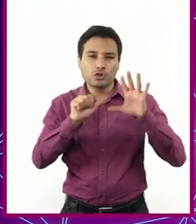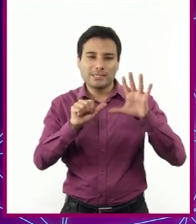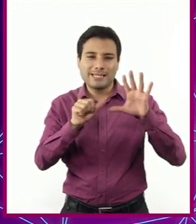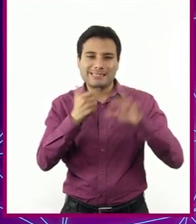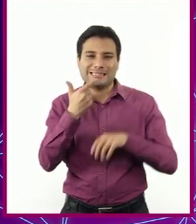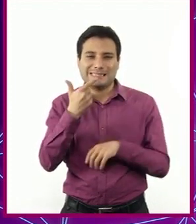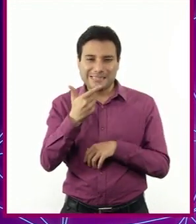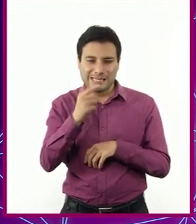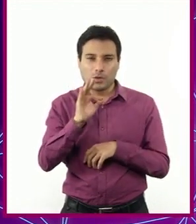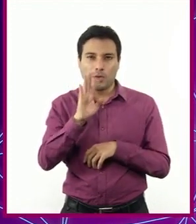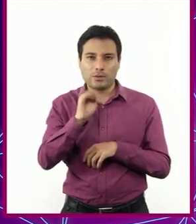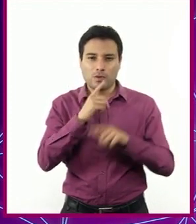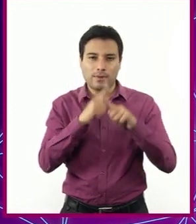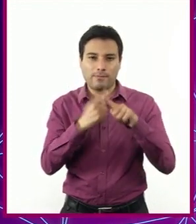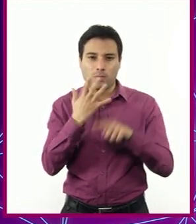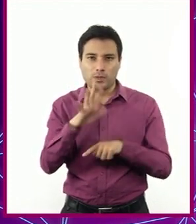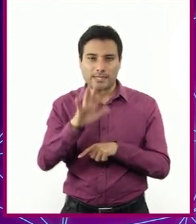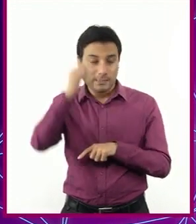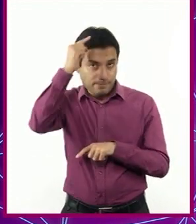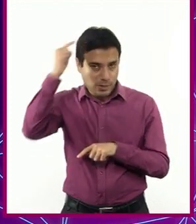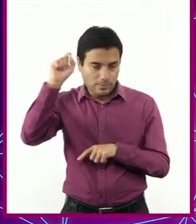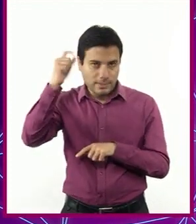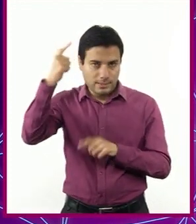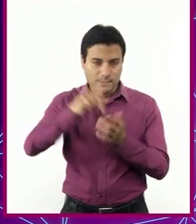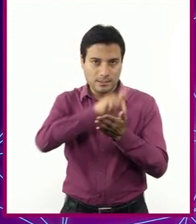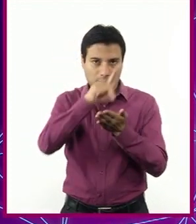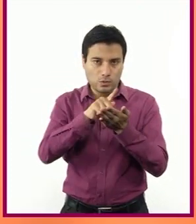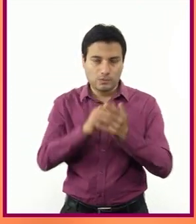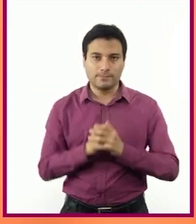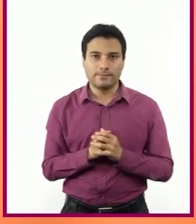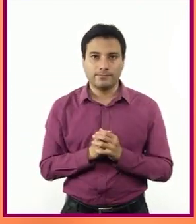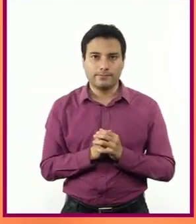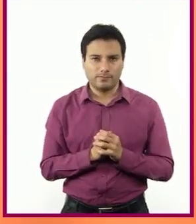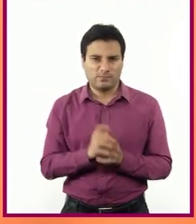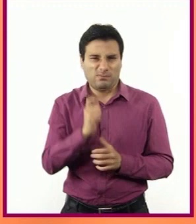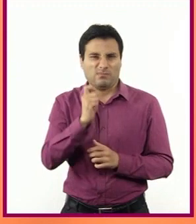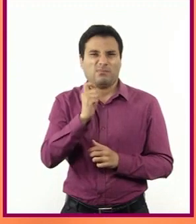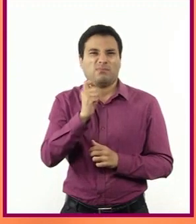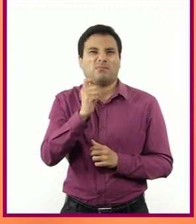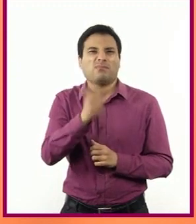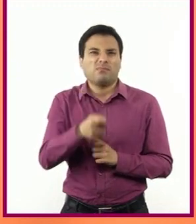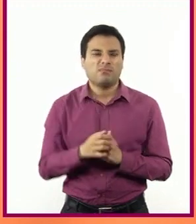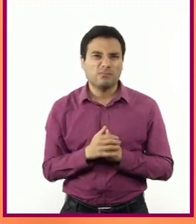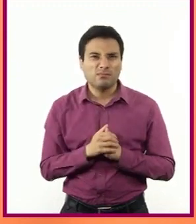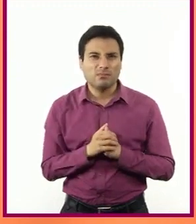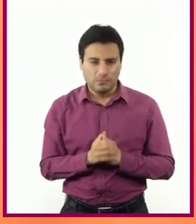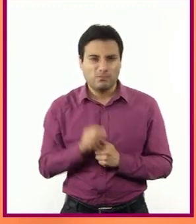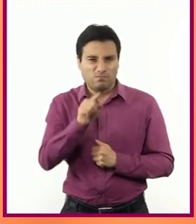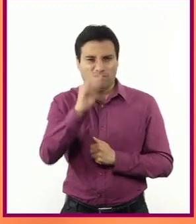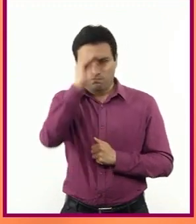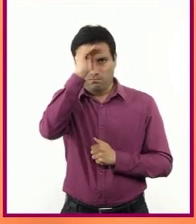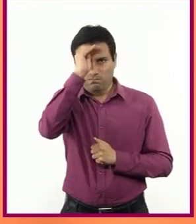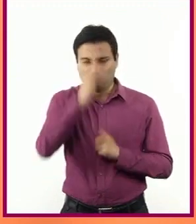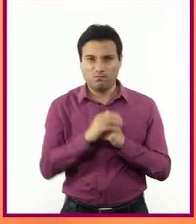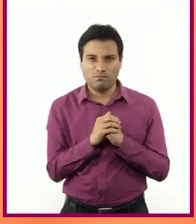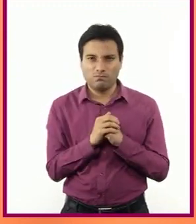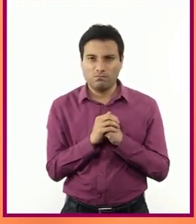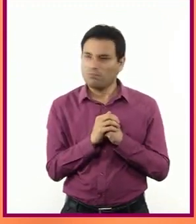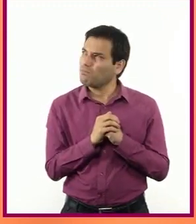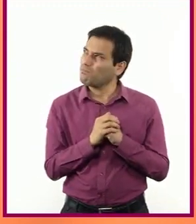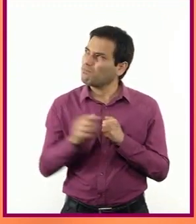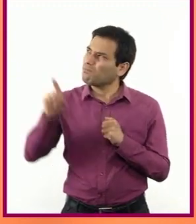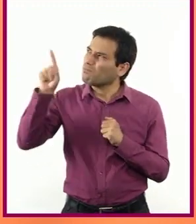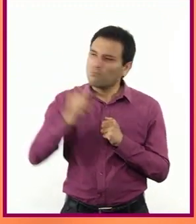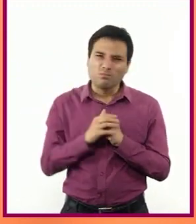1.6749 por 10 a la menos 27 kilogramos. Ustedes en casa piensen, ¿Cómo